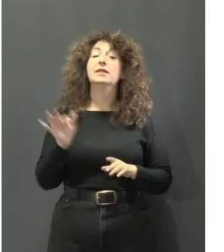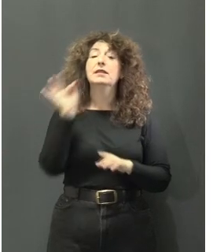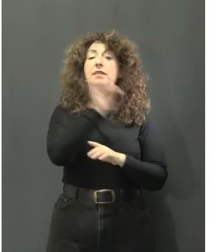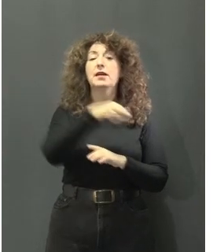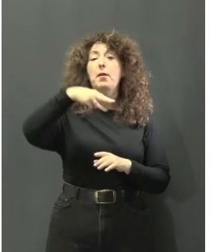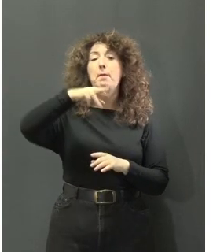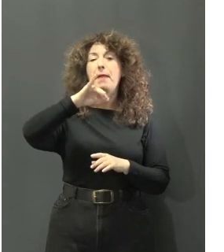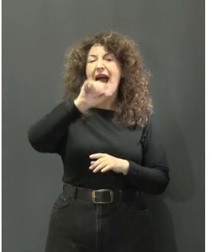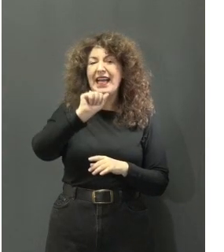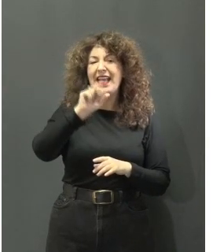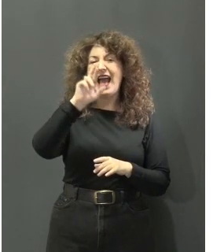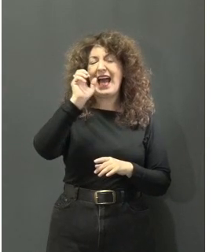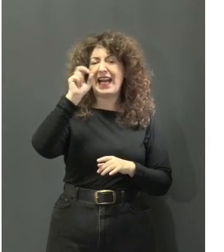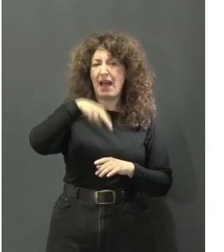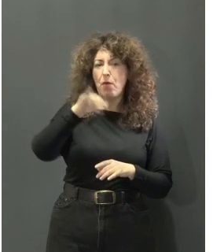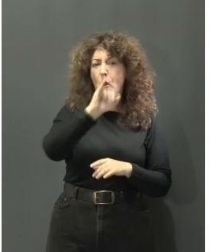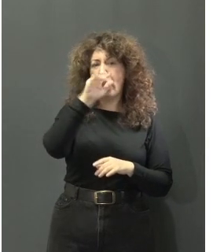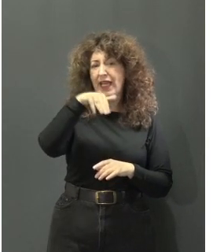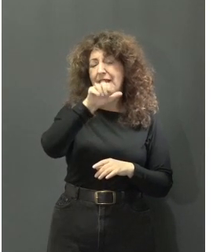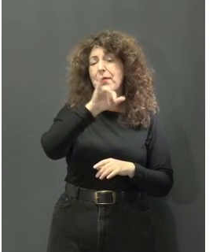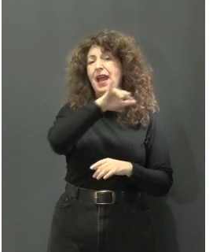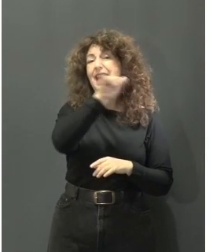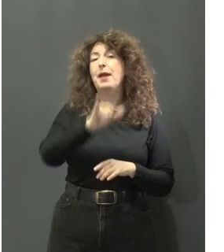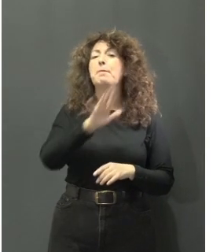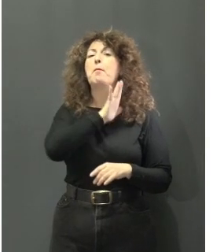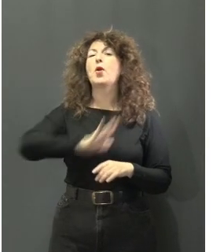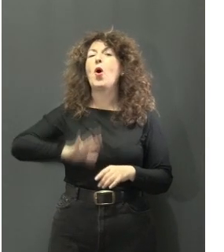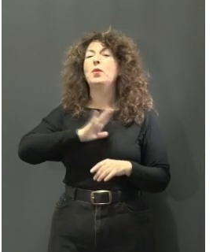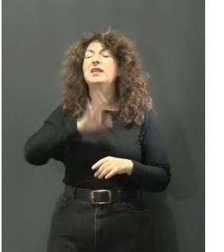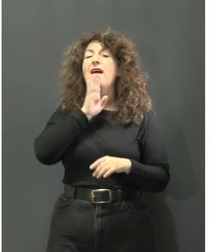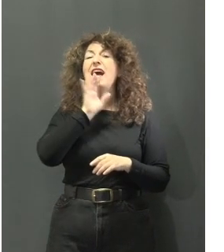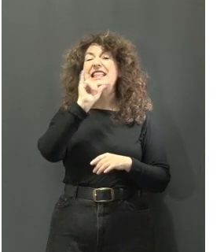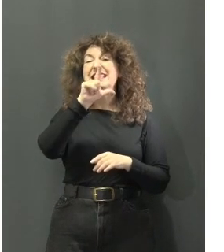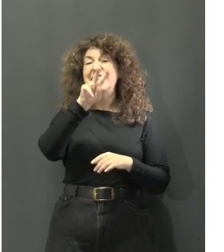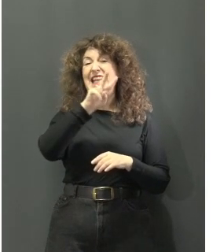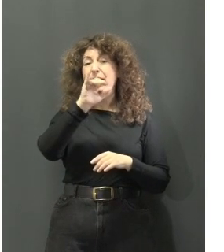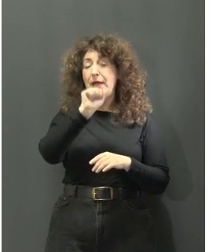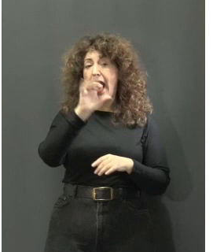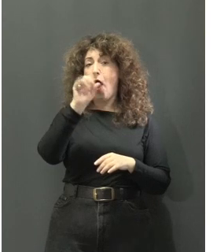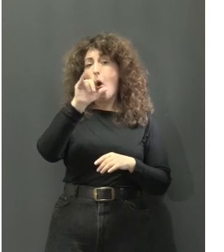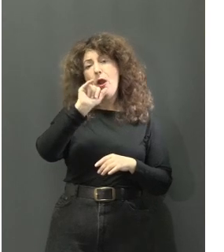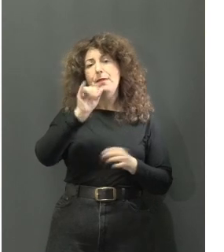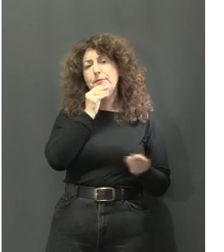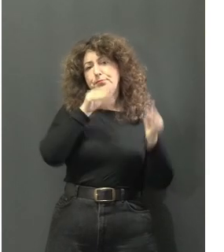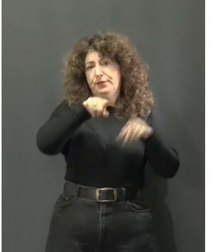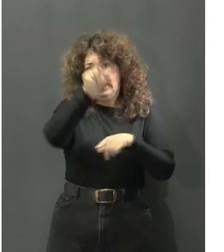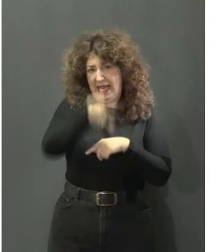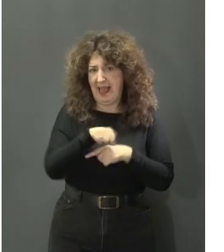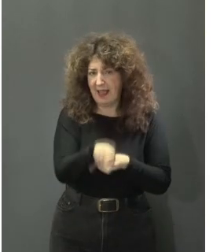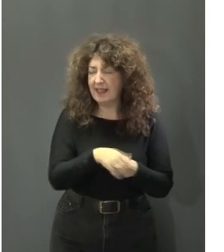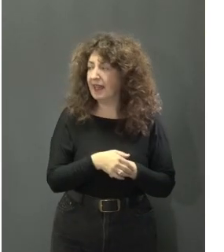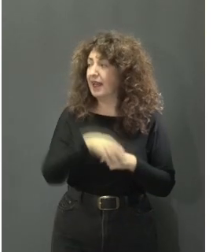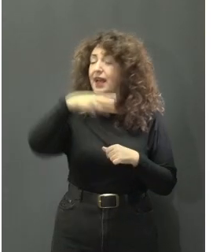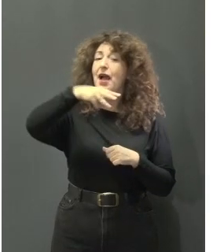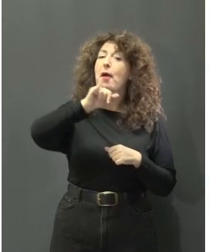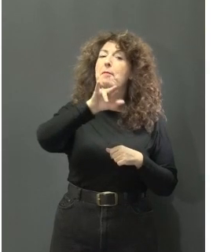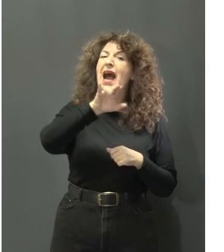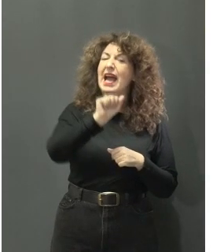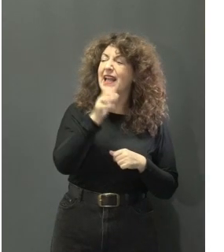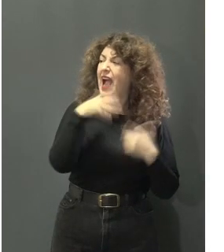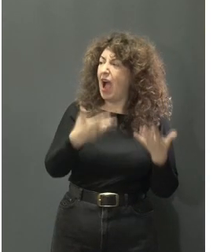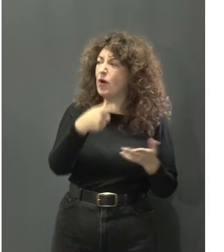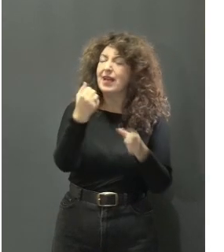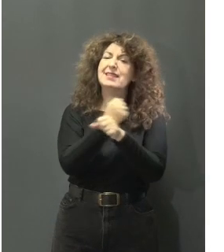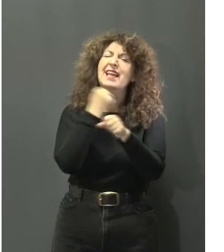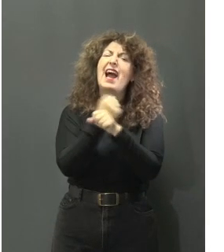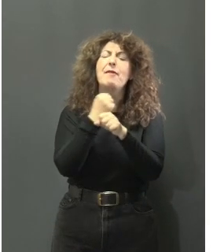Ramón Jiménez, en sustitución de Silvia Oliva, directora gerente. María actualmente trabaja como